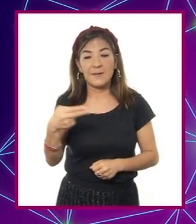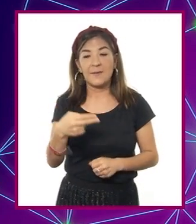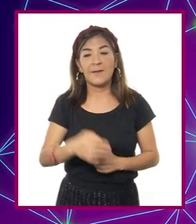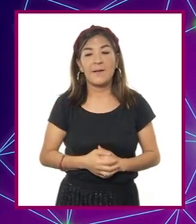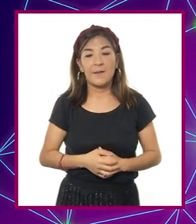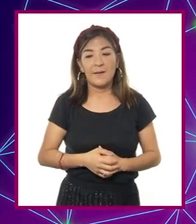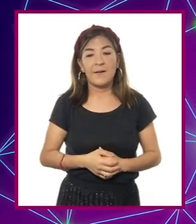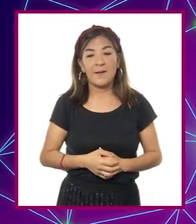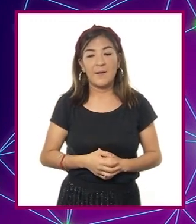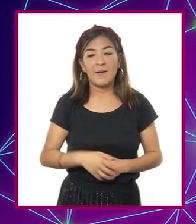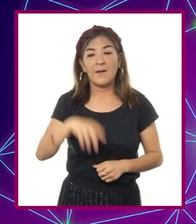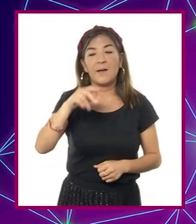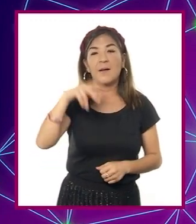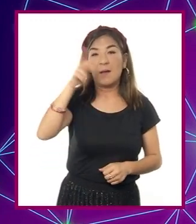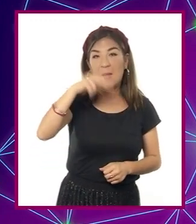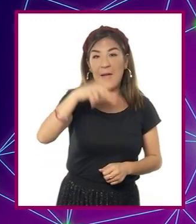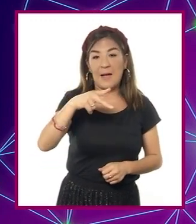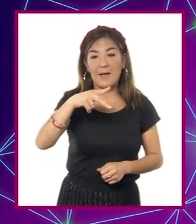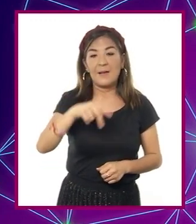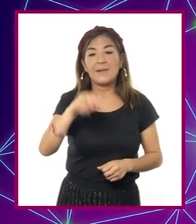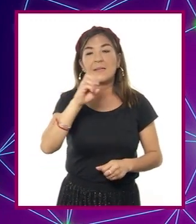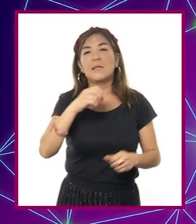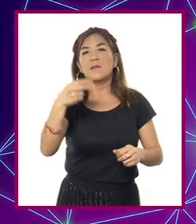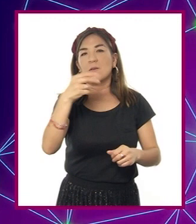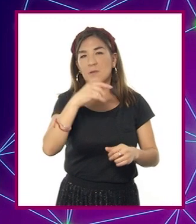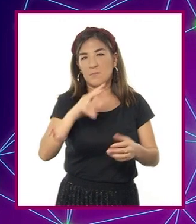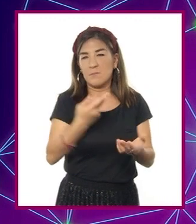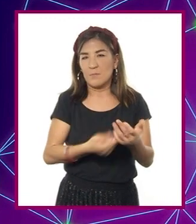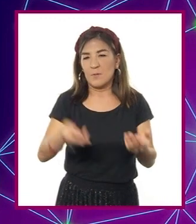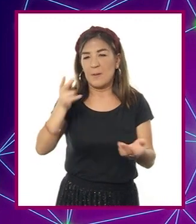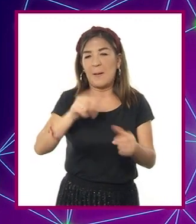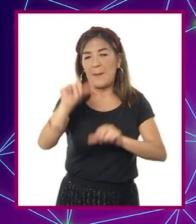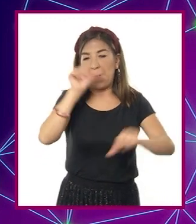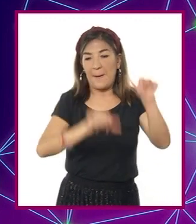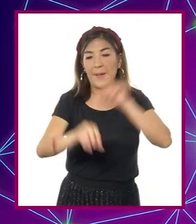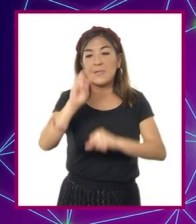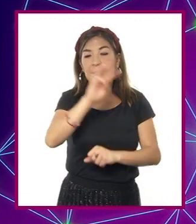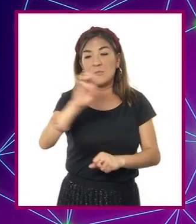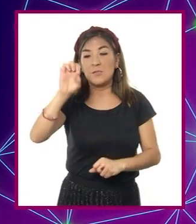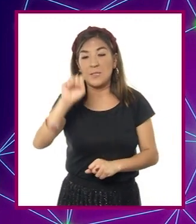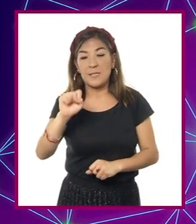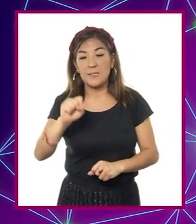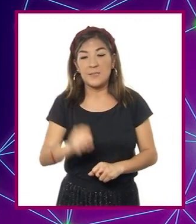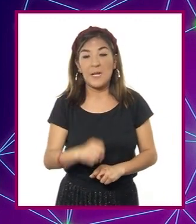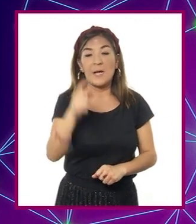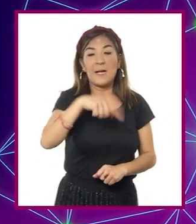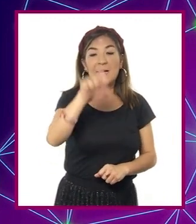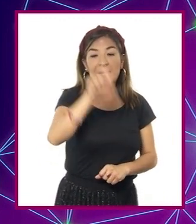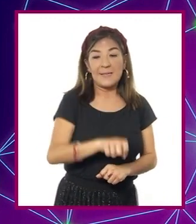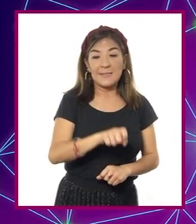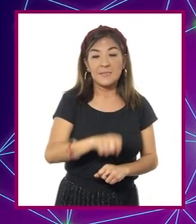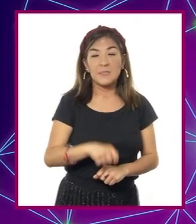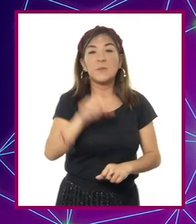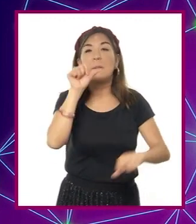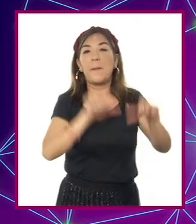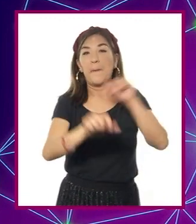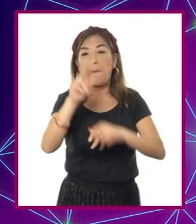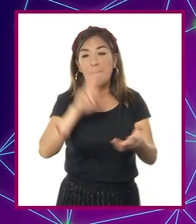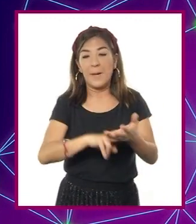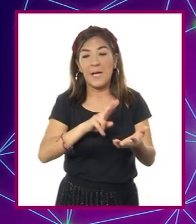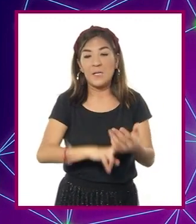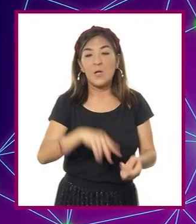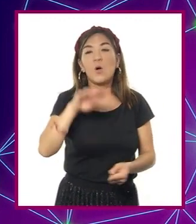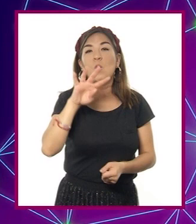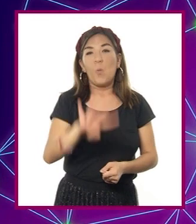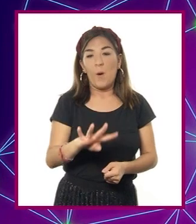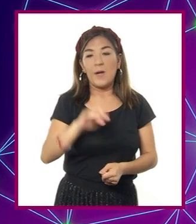K igual a 360 y X igual a 4, tenemos que Y es igual a